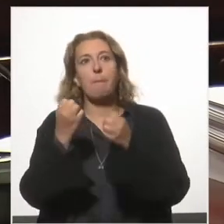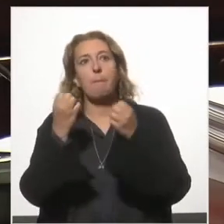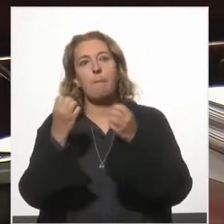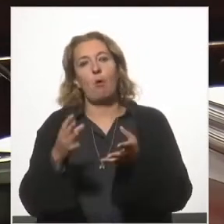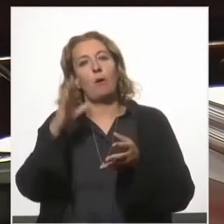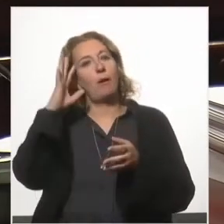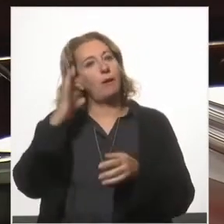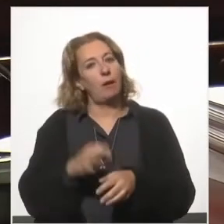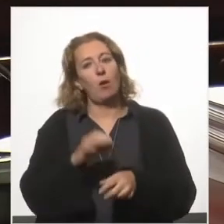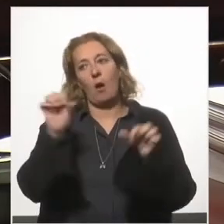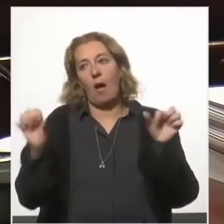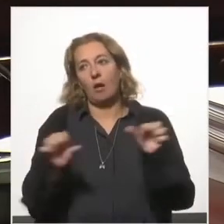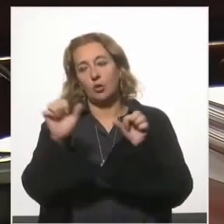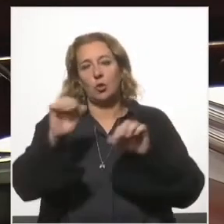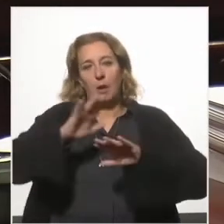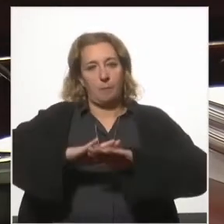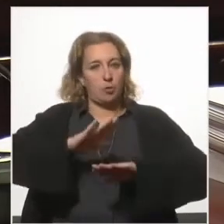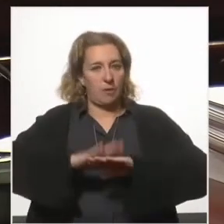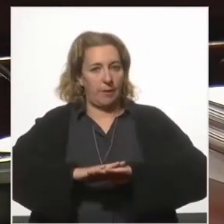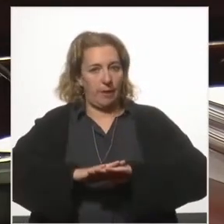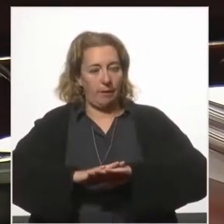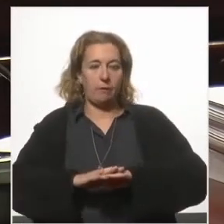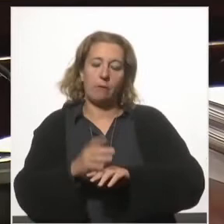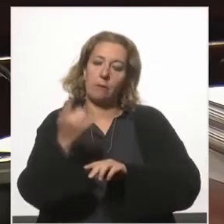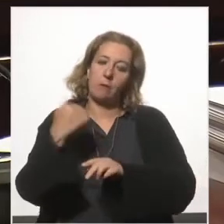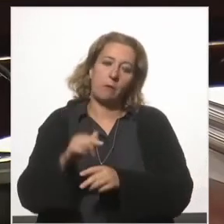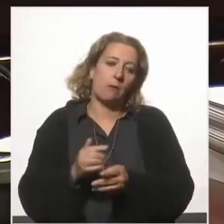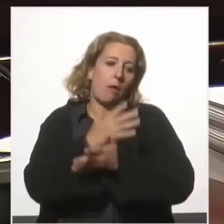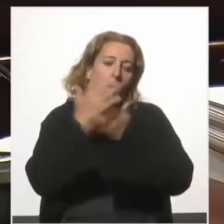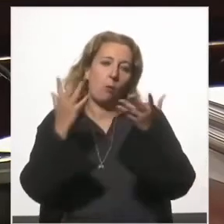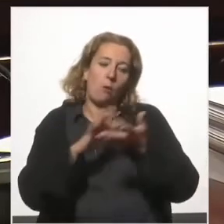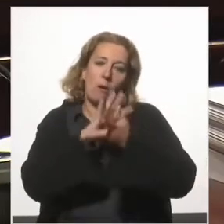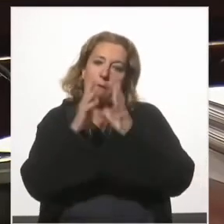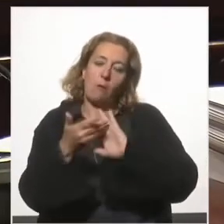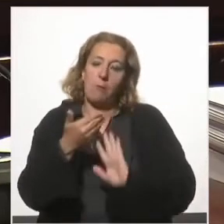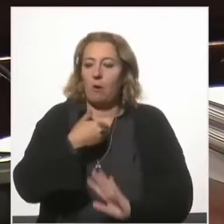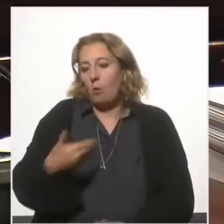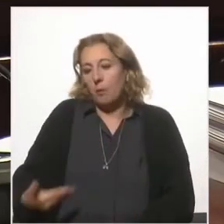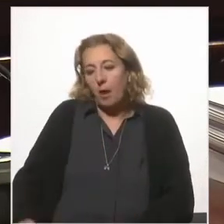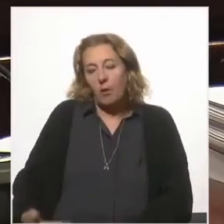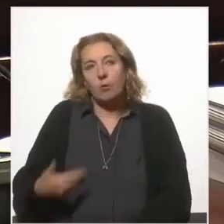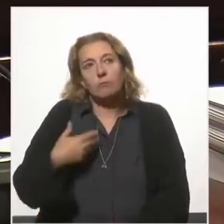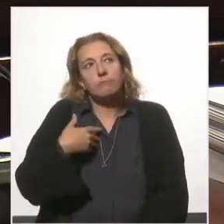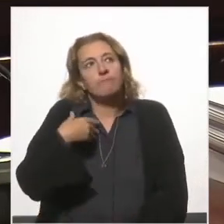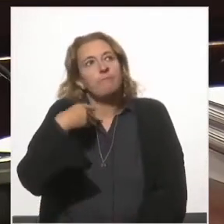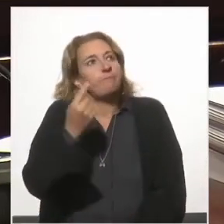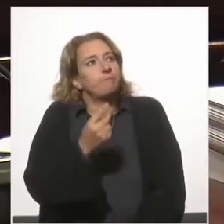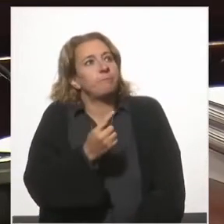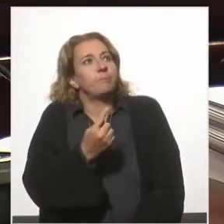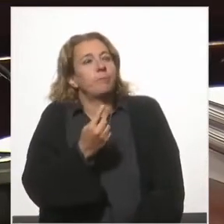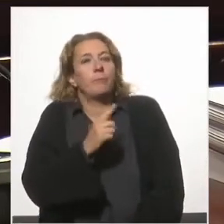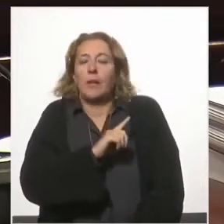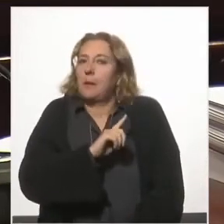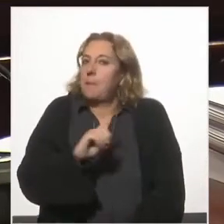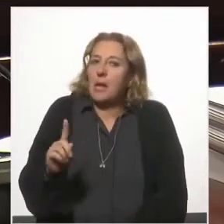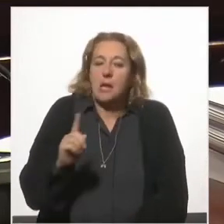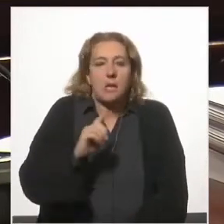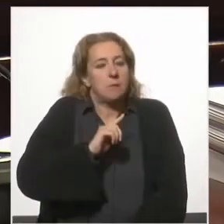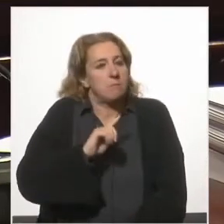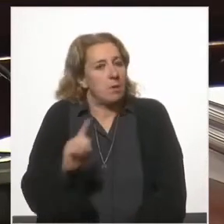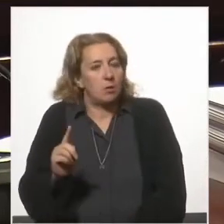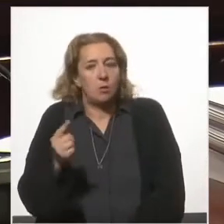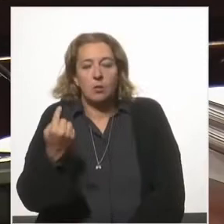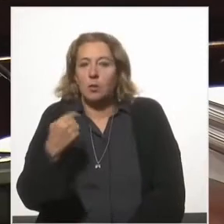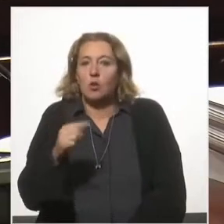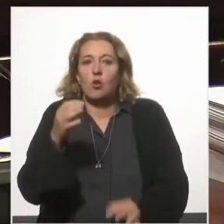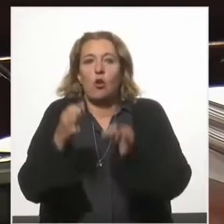porque creo que es un acto de responsabilidad y que de alguna manera el gobierno se inspiró ni más ni menos que en el